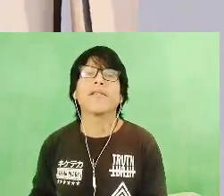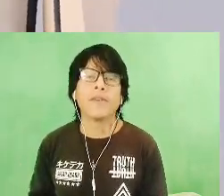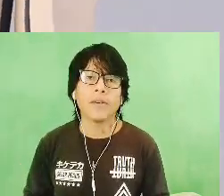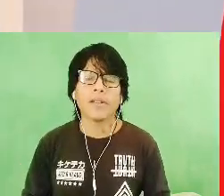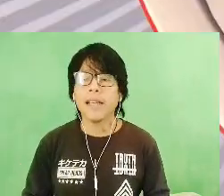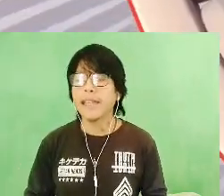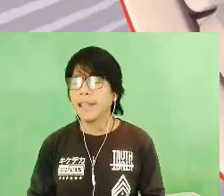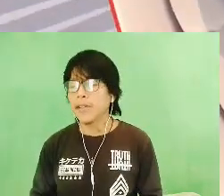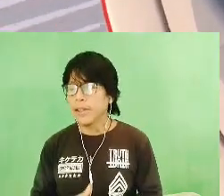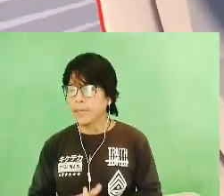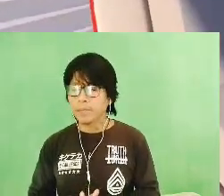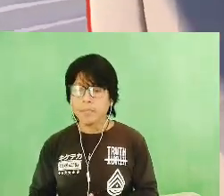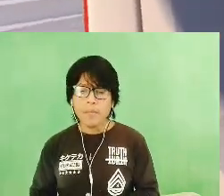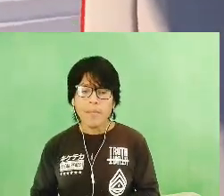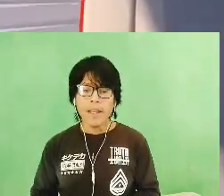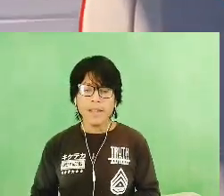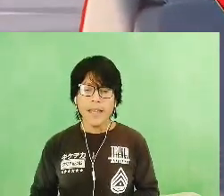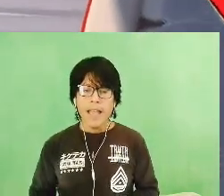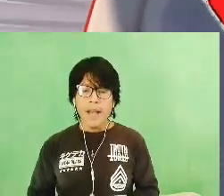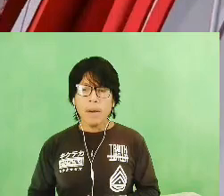Francisco Cienfuegos. Así que, señores,